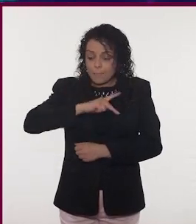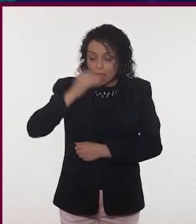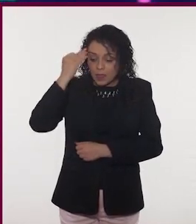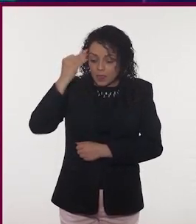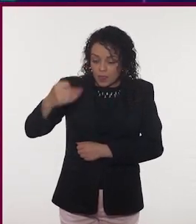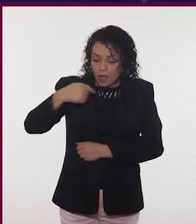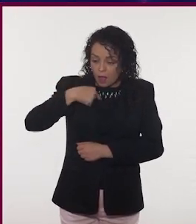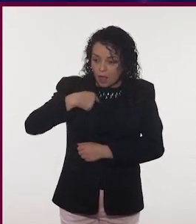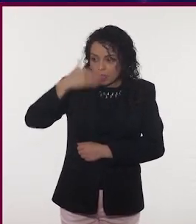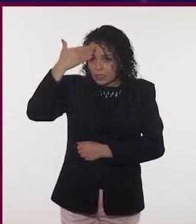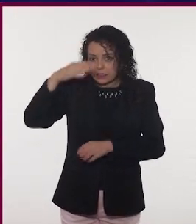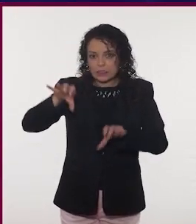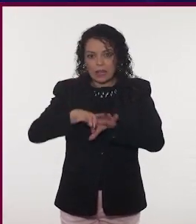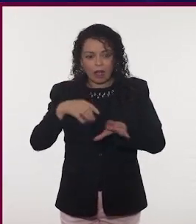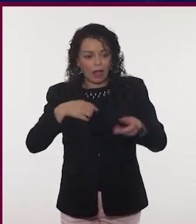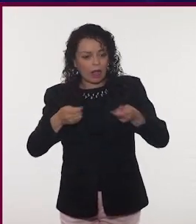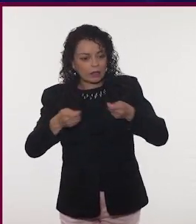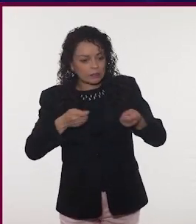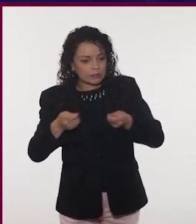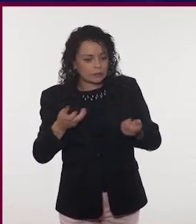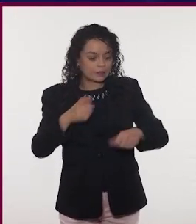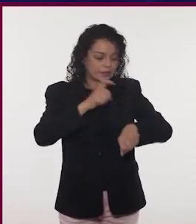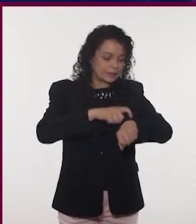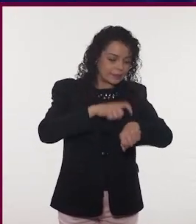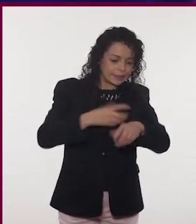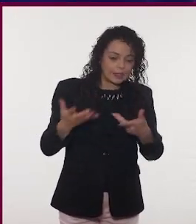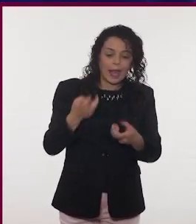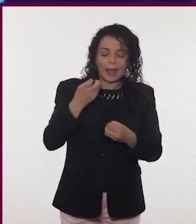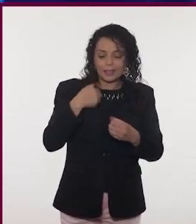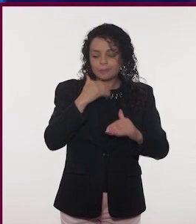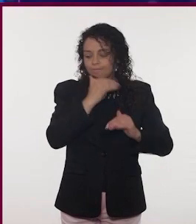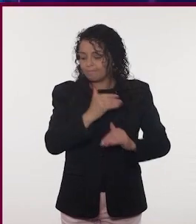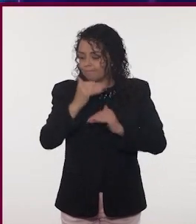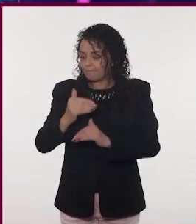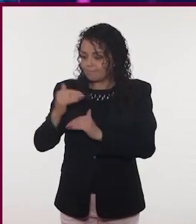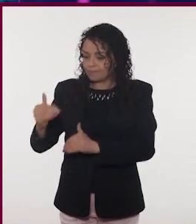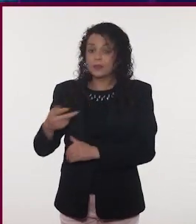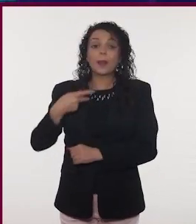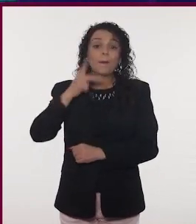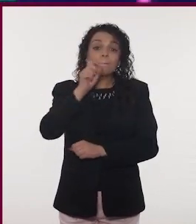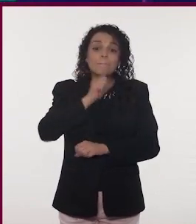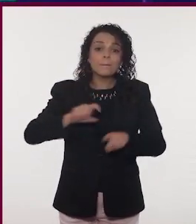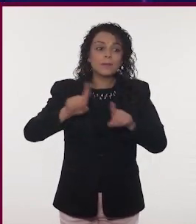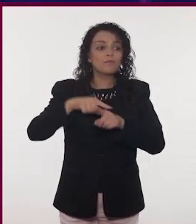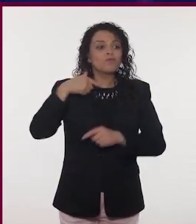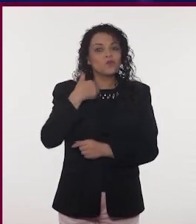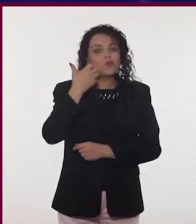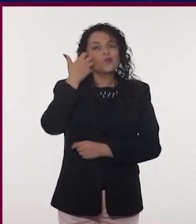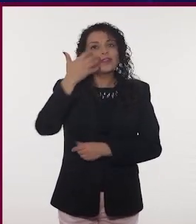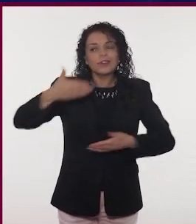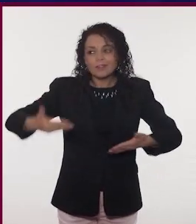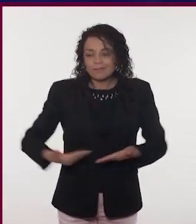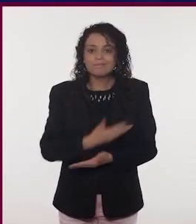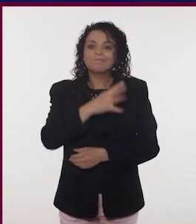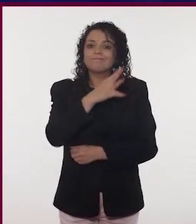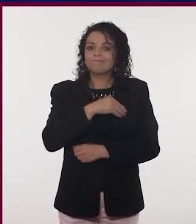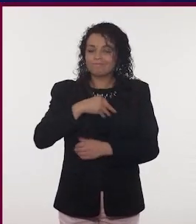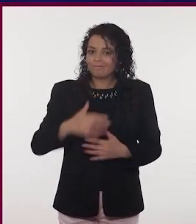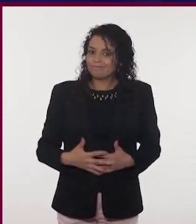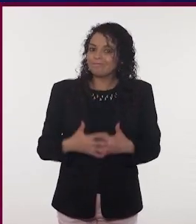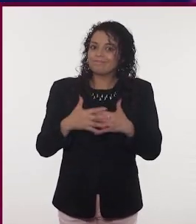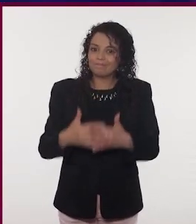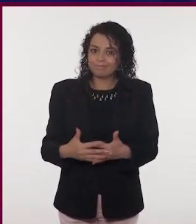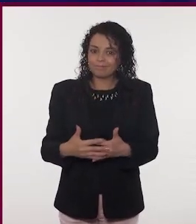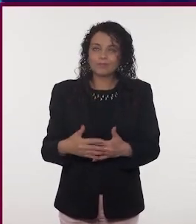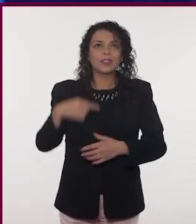yo poder maniobrar con mi tiempo. Y yo sabía que en un momento yo quería ser mamá. Y creo que en un trabajo muy, a lo mejor,